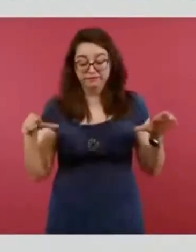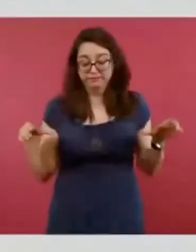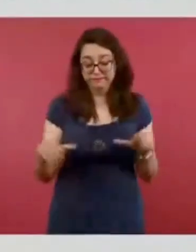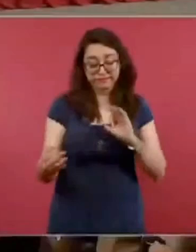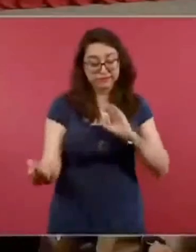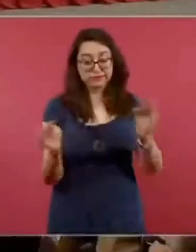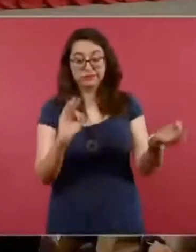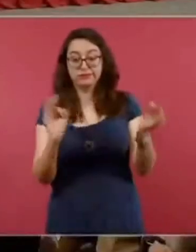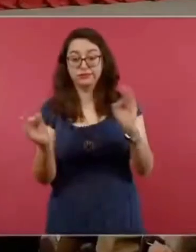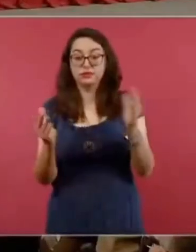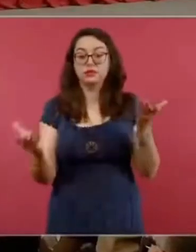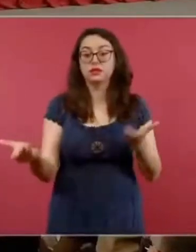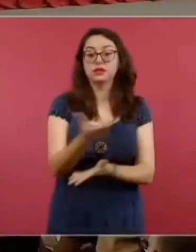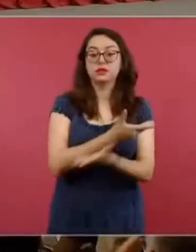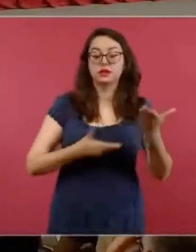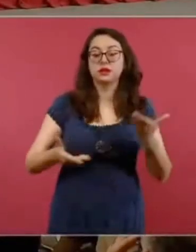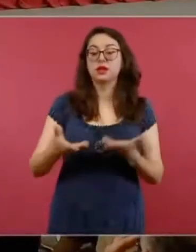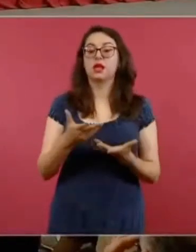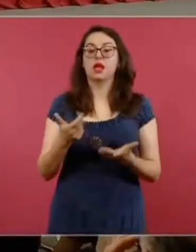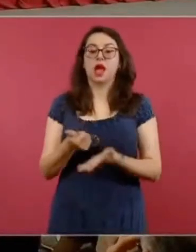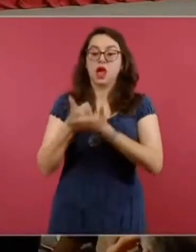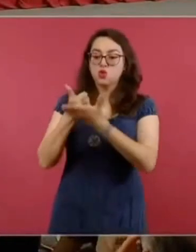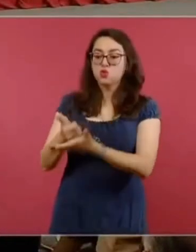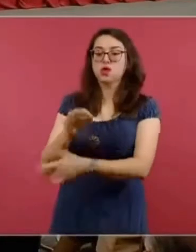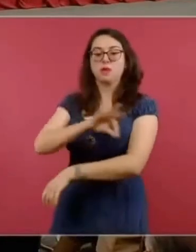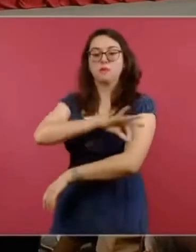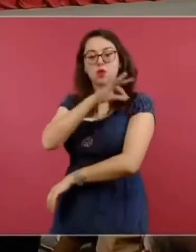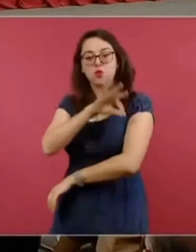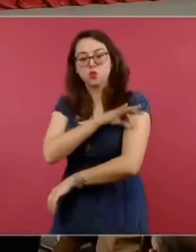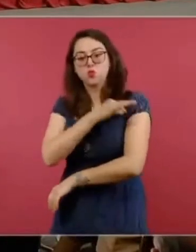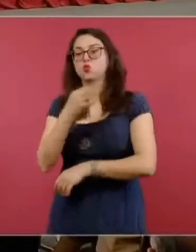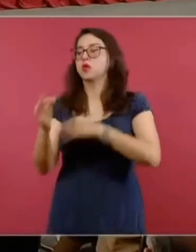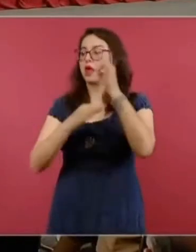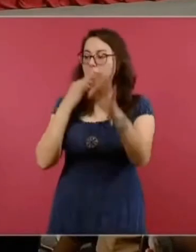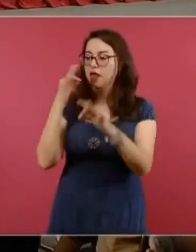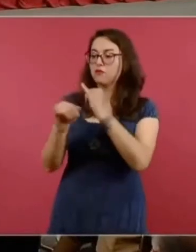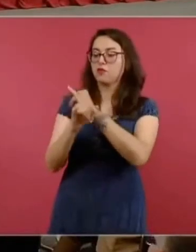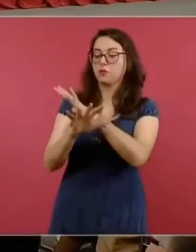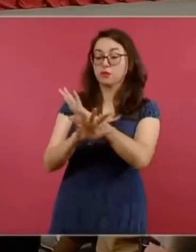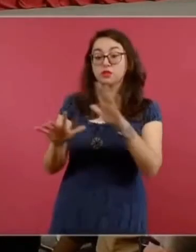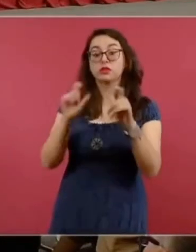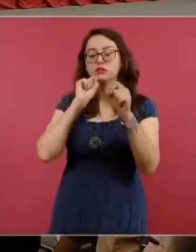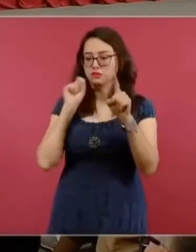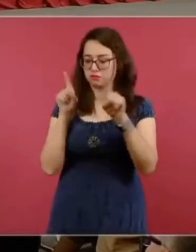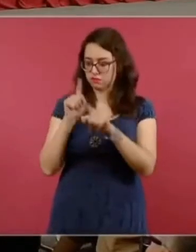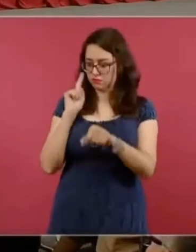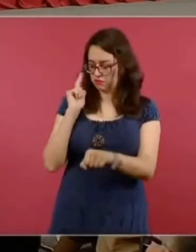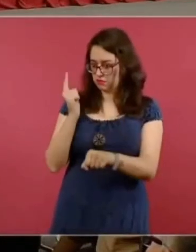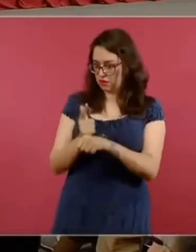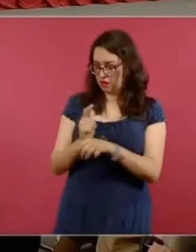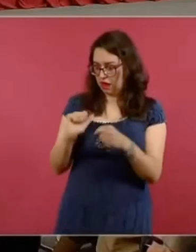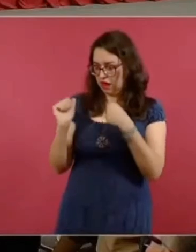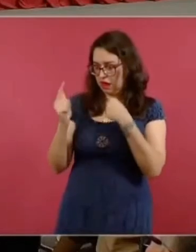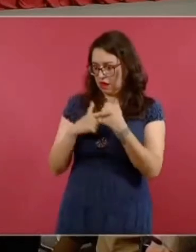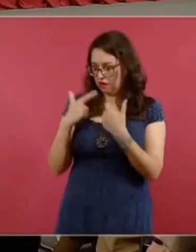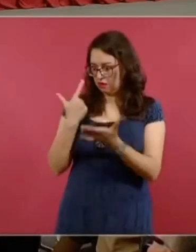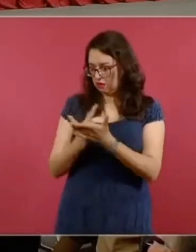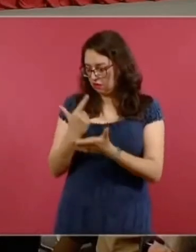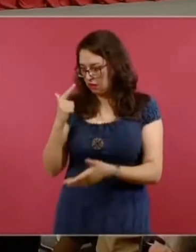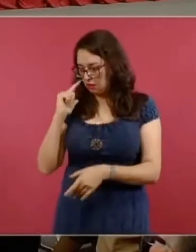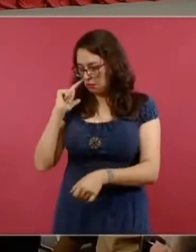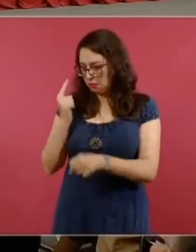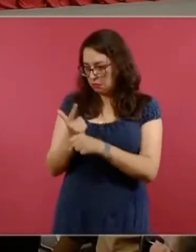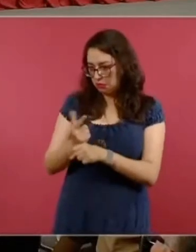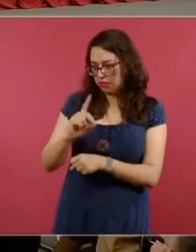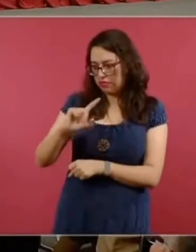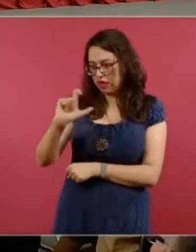cabo ahí acciones de promoción de la salud, vacunación, prevención, pero también diagnóstico y tratamiento de enfermedades. Estos centros